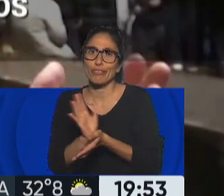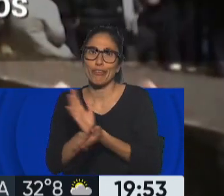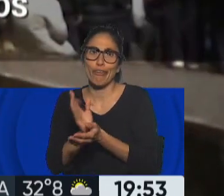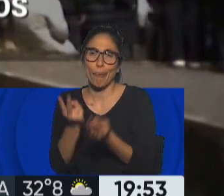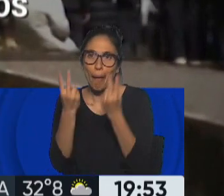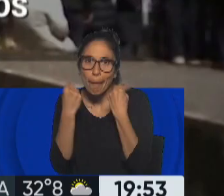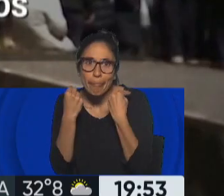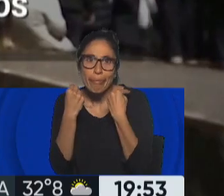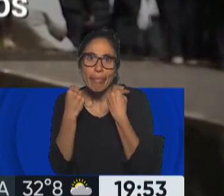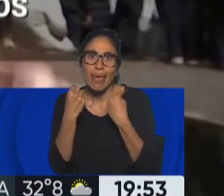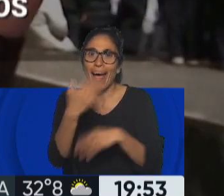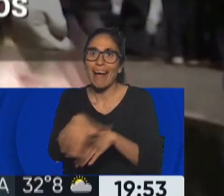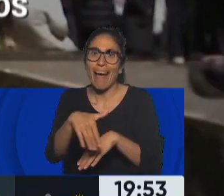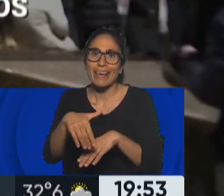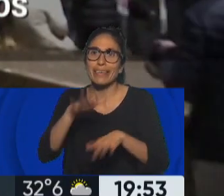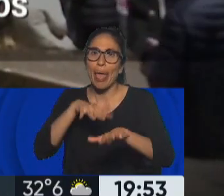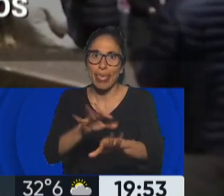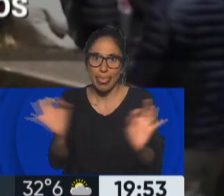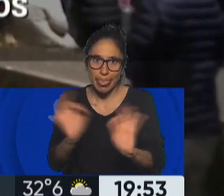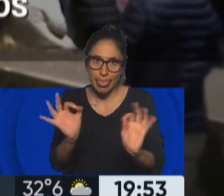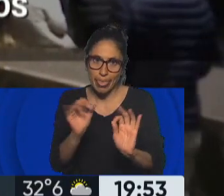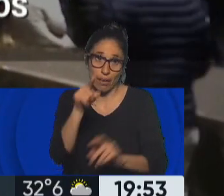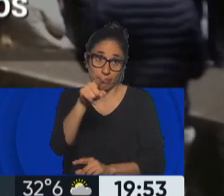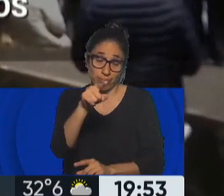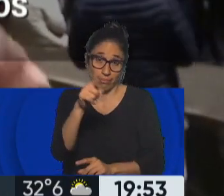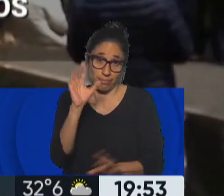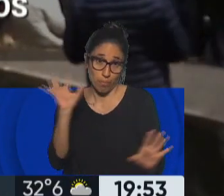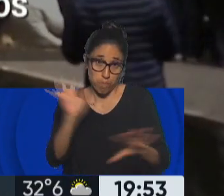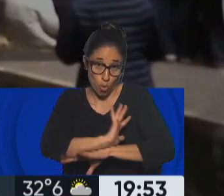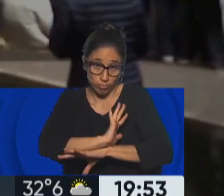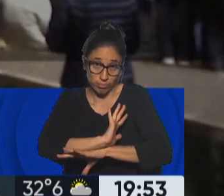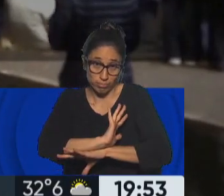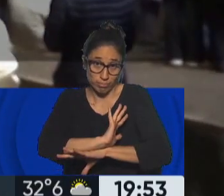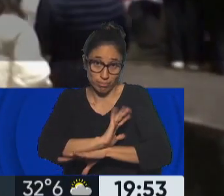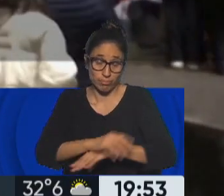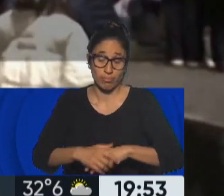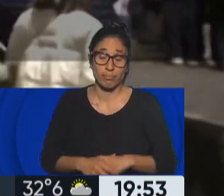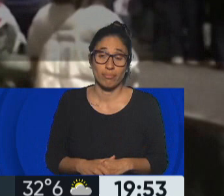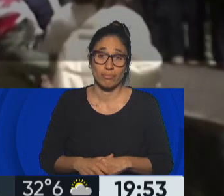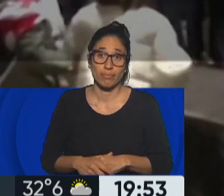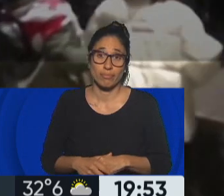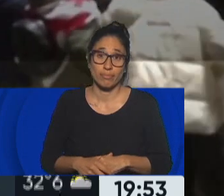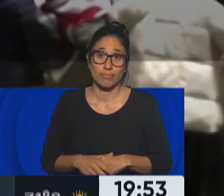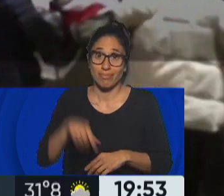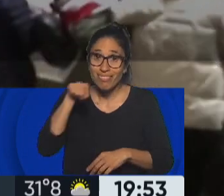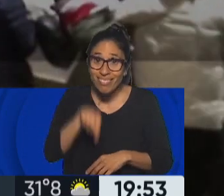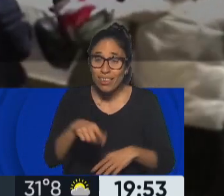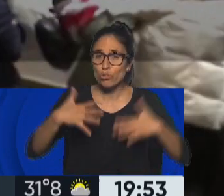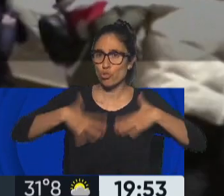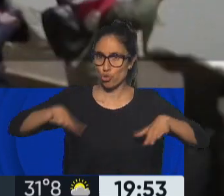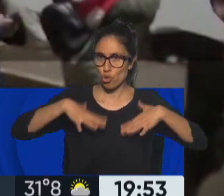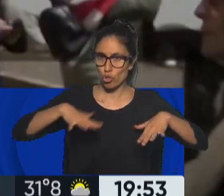others are beaten, if others are disrespected. But they are wrong in this. This is Georgia, and Georgian people are not like